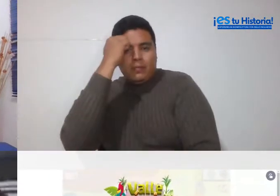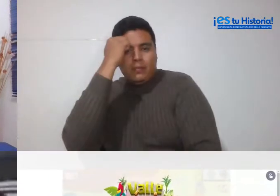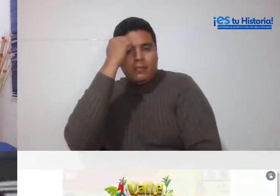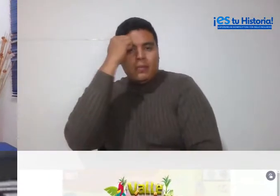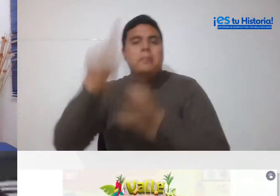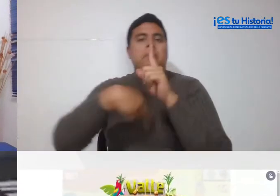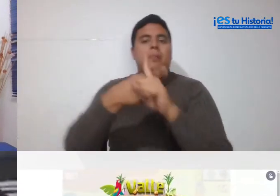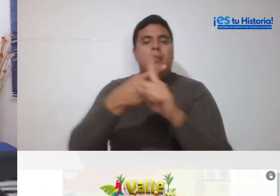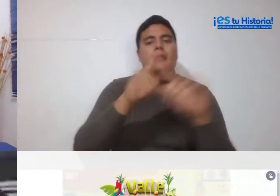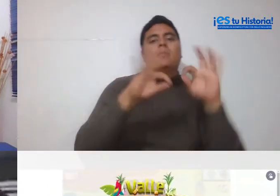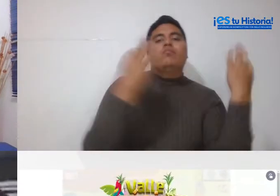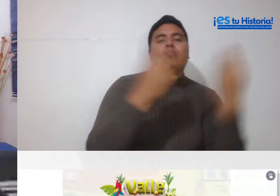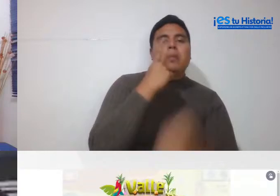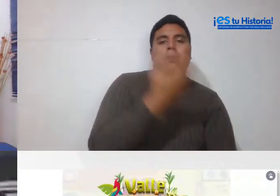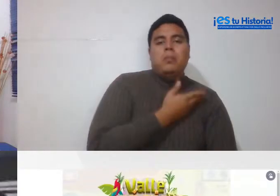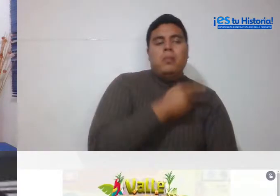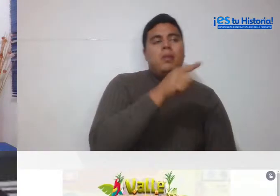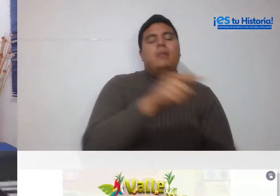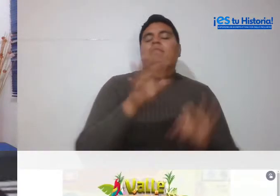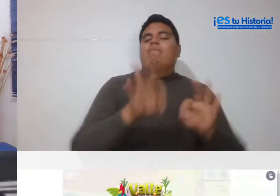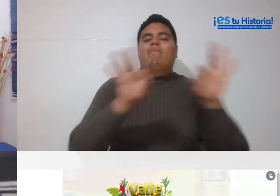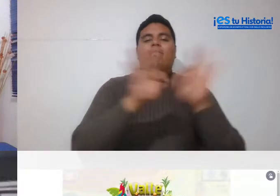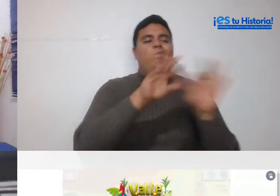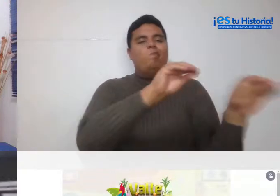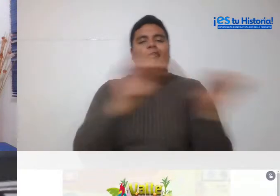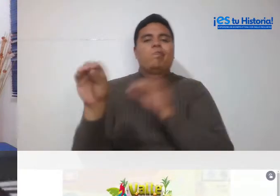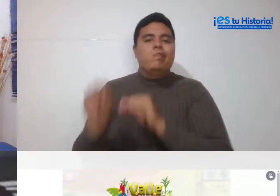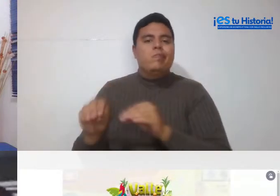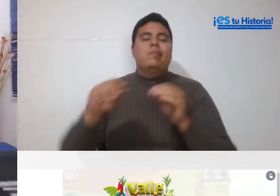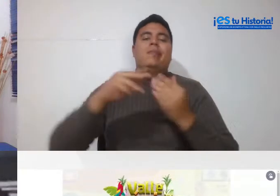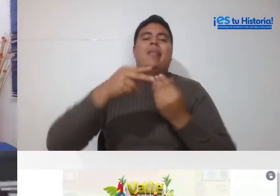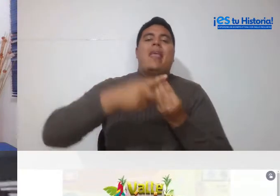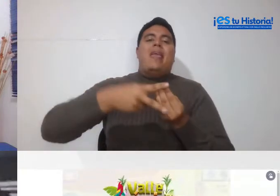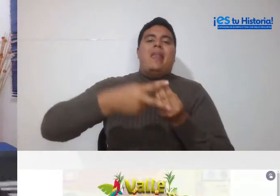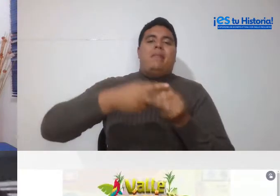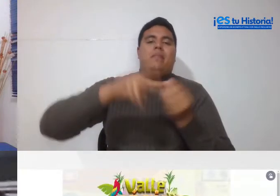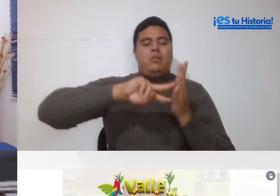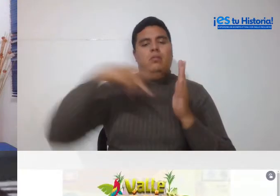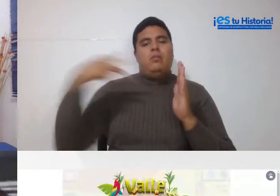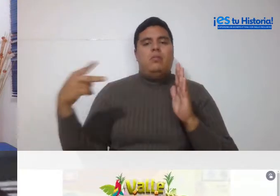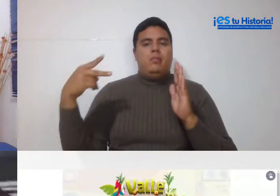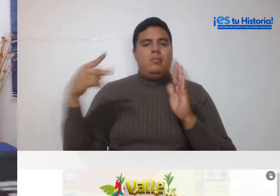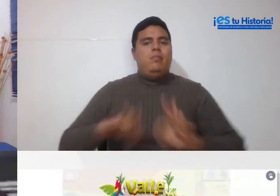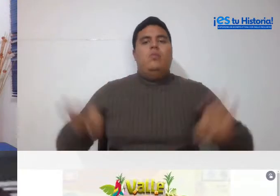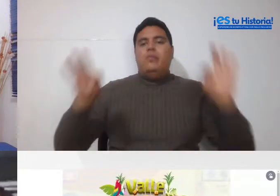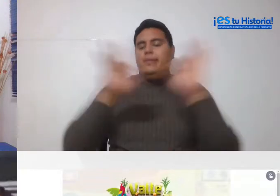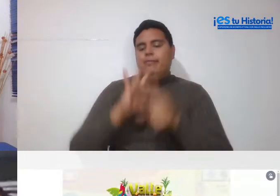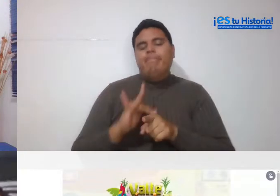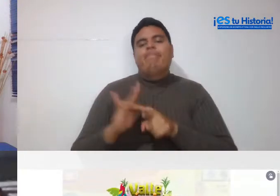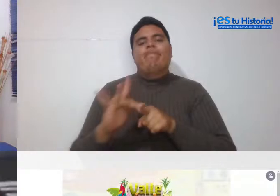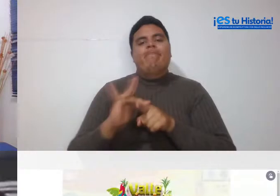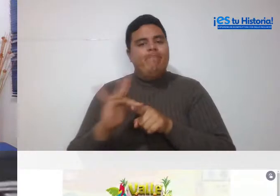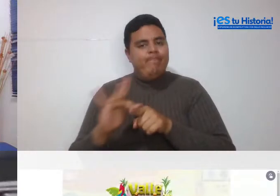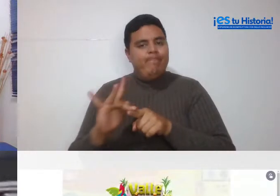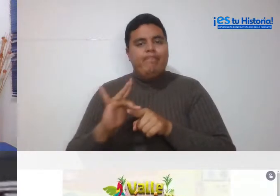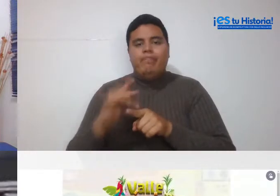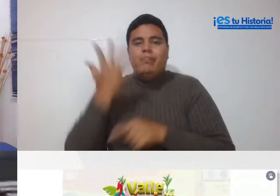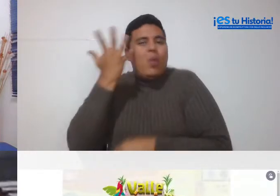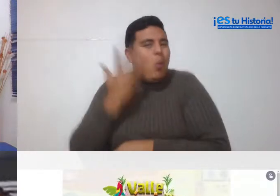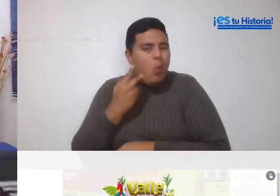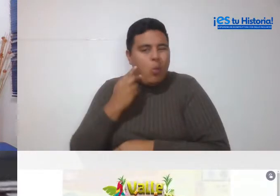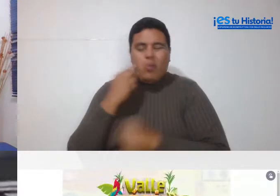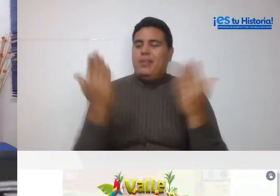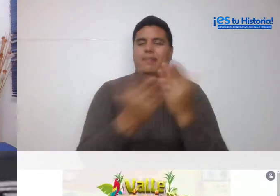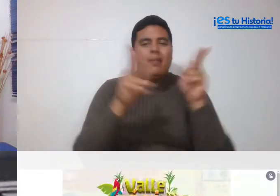que incluyen las herramientas TIC prácticamente en la vida diaria de los estudiantes. Hay estudiantes que entienden